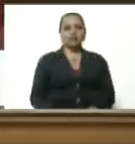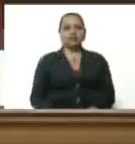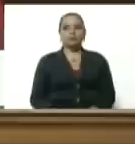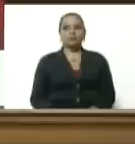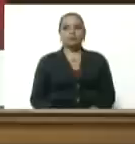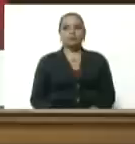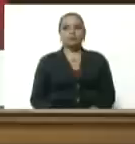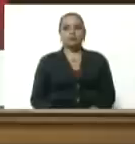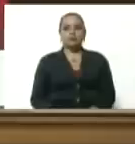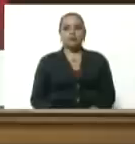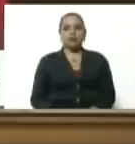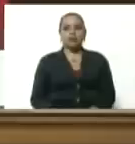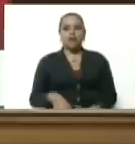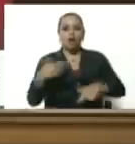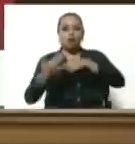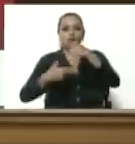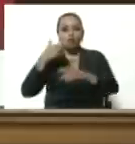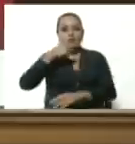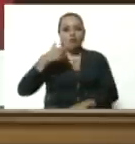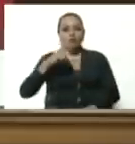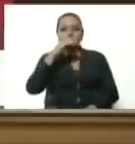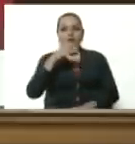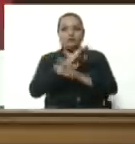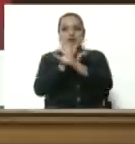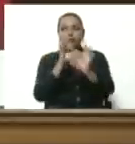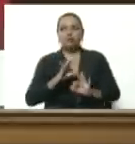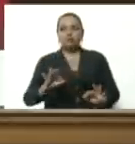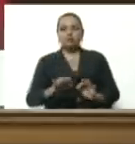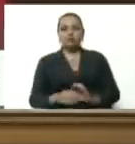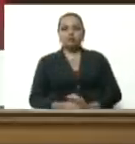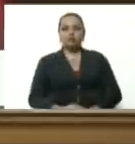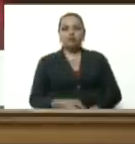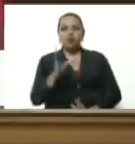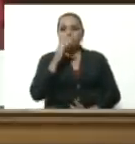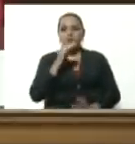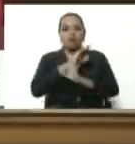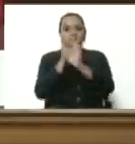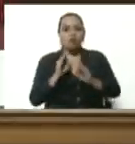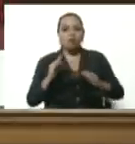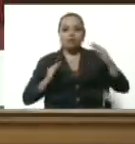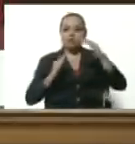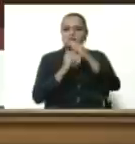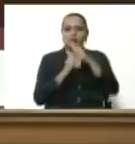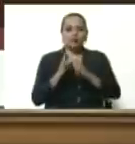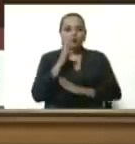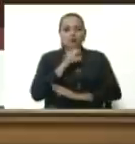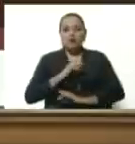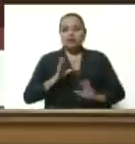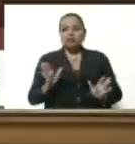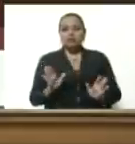La rebelión de los pueblos, eso no hay manera. No hay manera de pararlo, no hay manera.